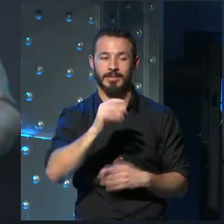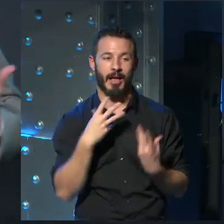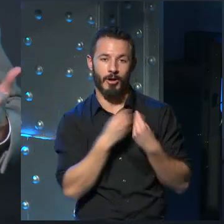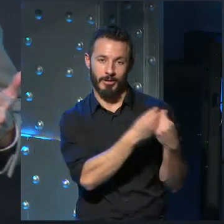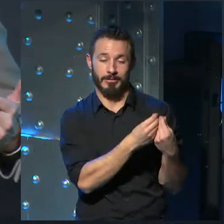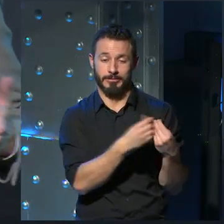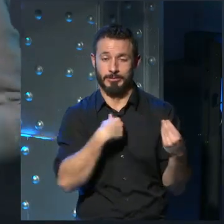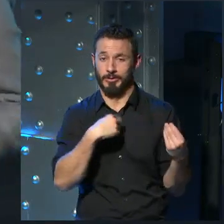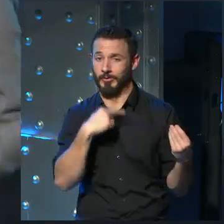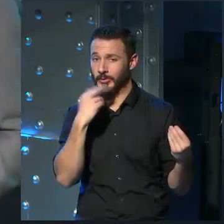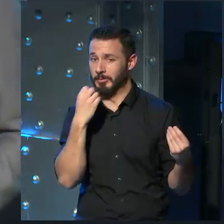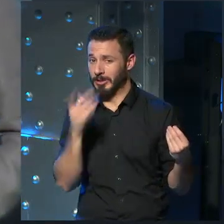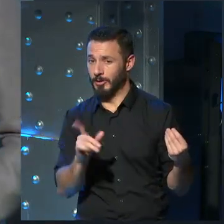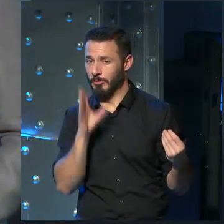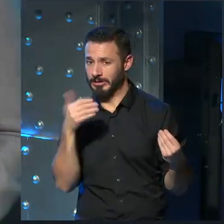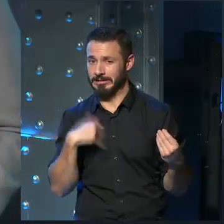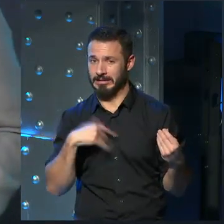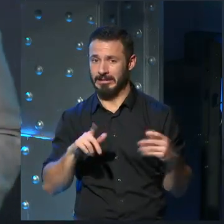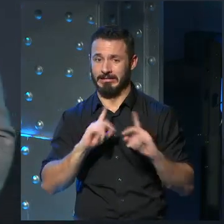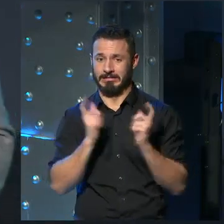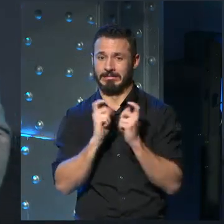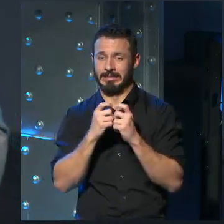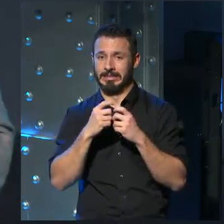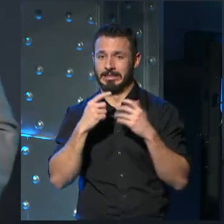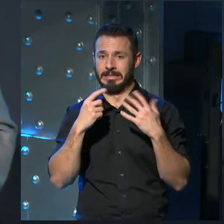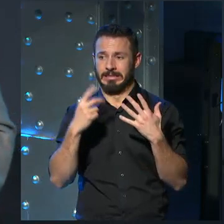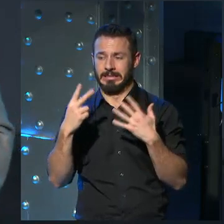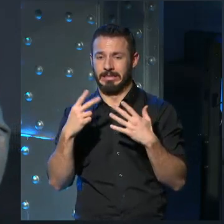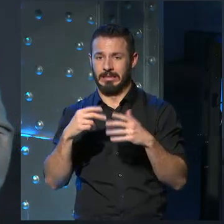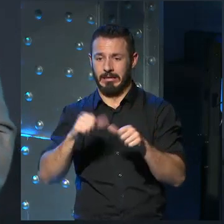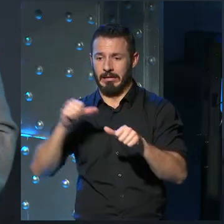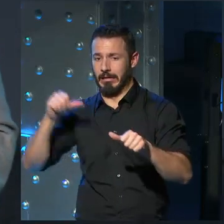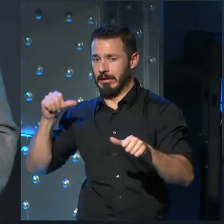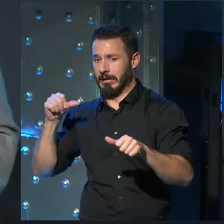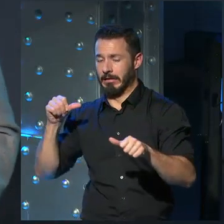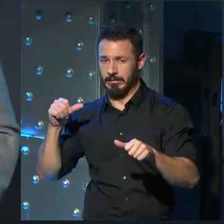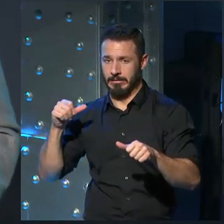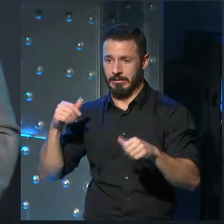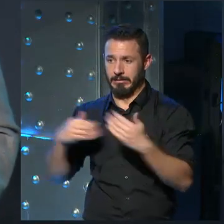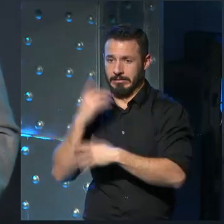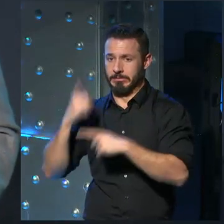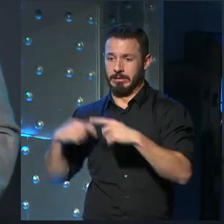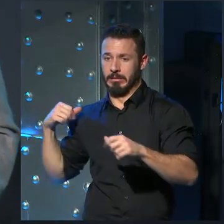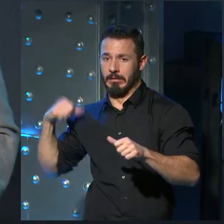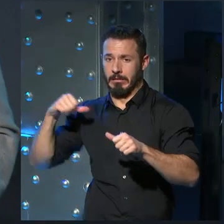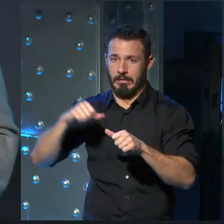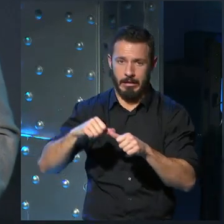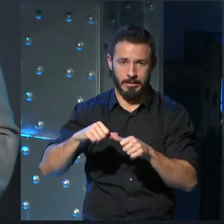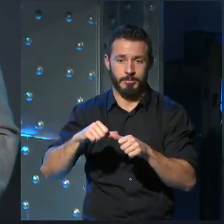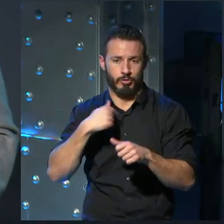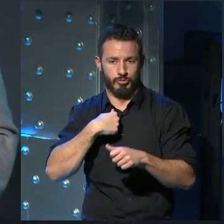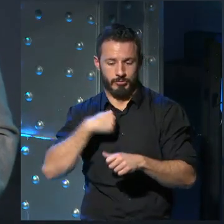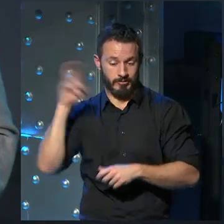afónico porque vengo de 6 o 7 reuniones que he mantenido desde el mediodía, pero estoy encantado de estar